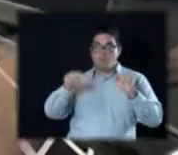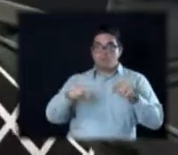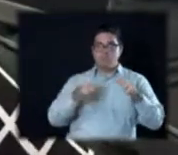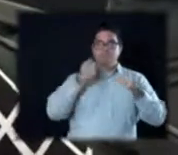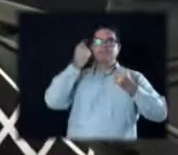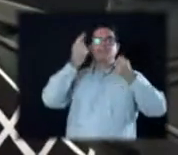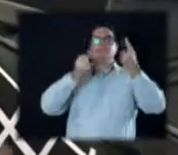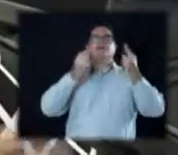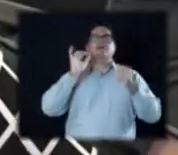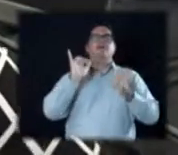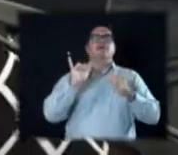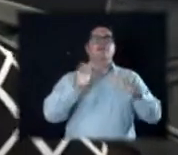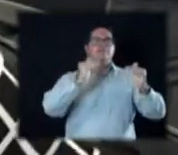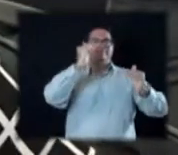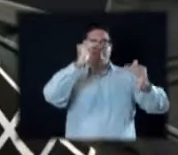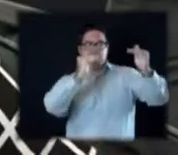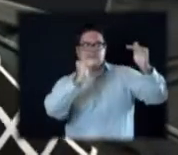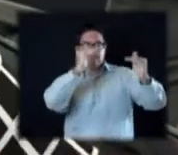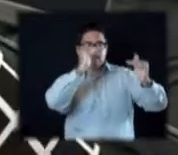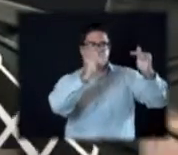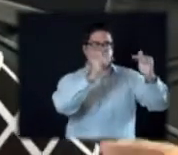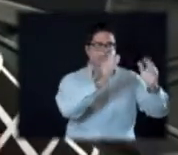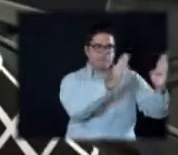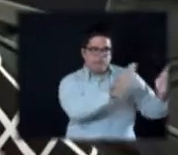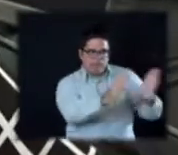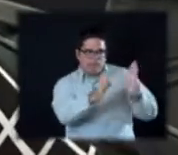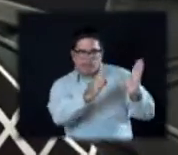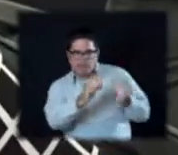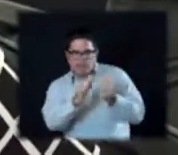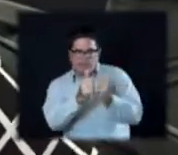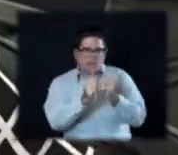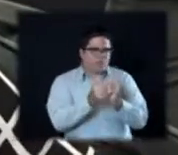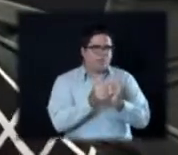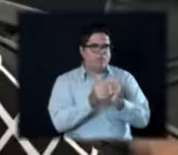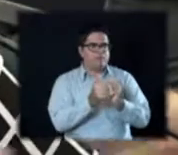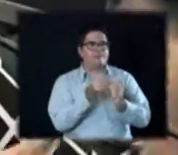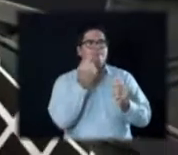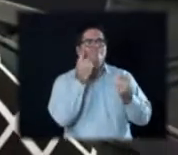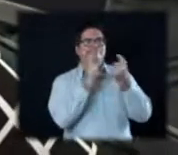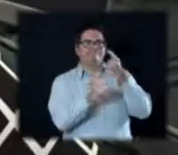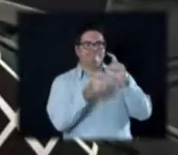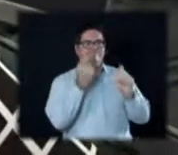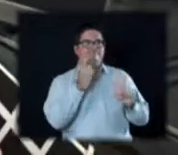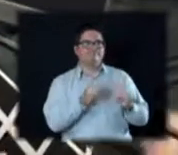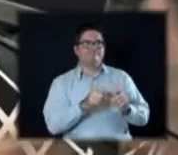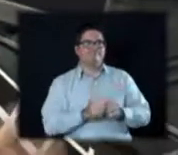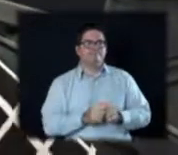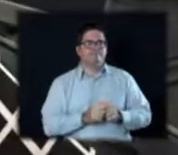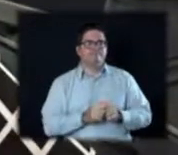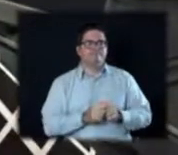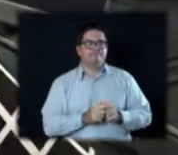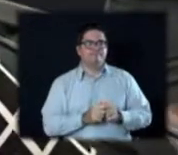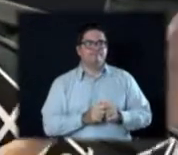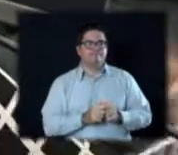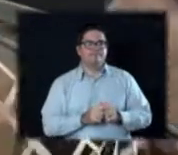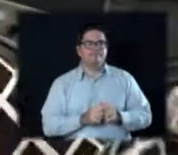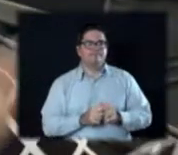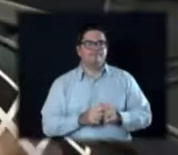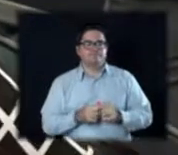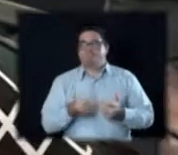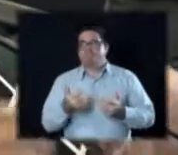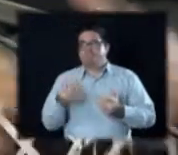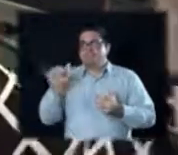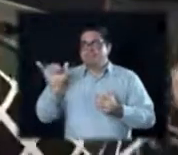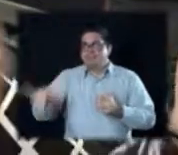entender cuál es el balance en efectivo de todo el gobierno diariamente. ¿Cuánto el gobierno tiene diariamente? Como yo estaba explicando, ese